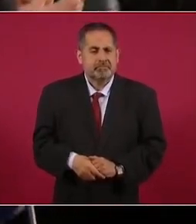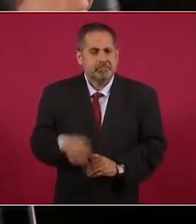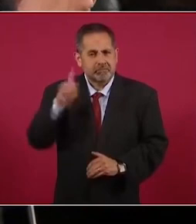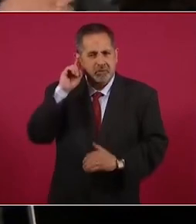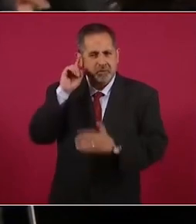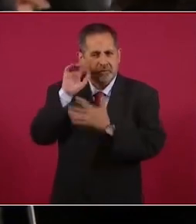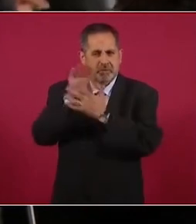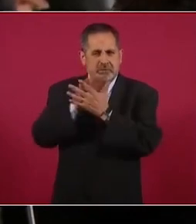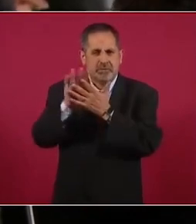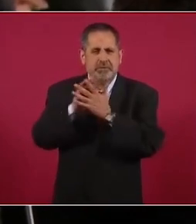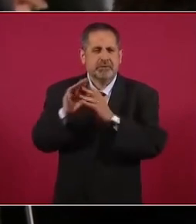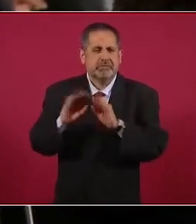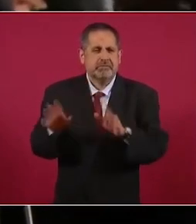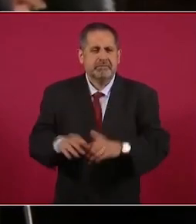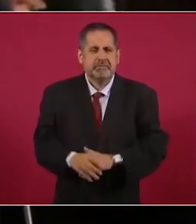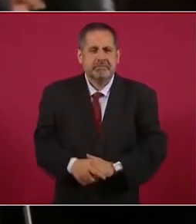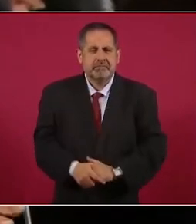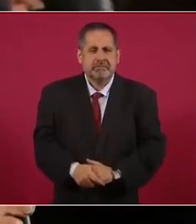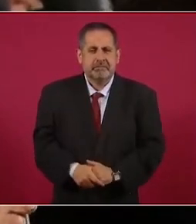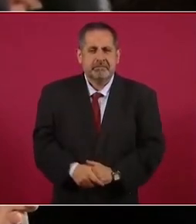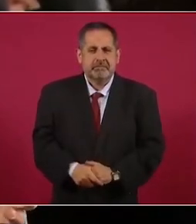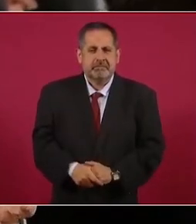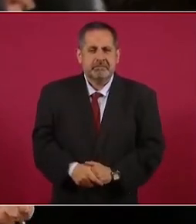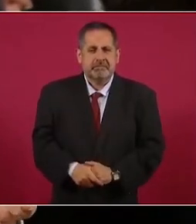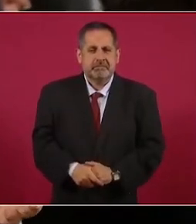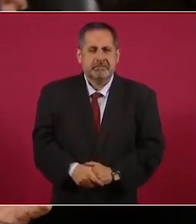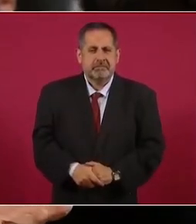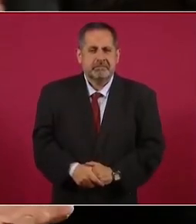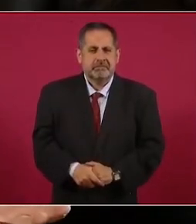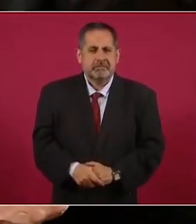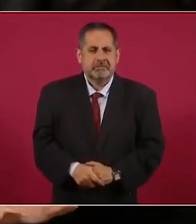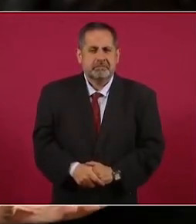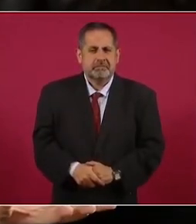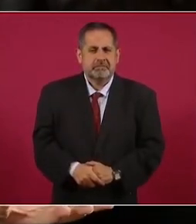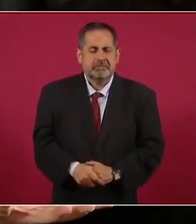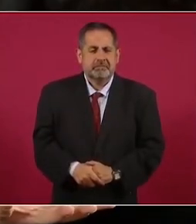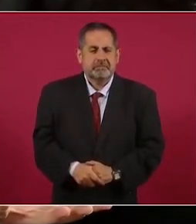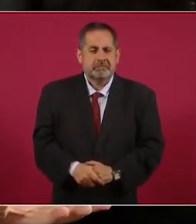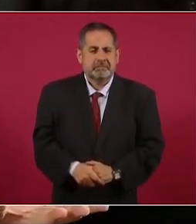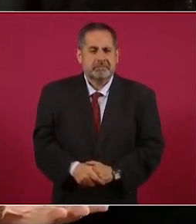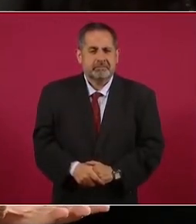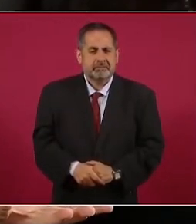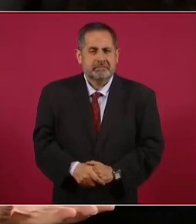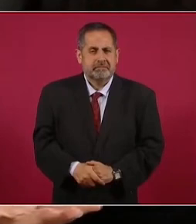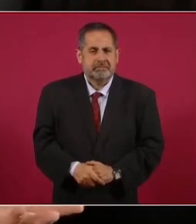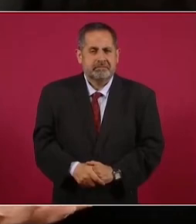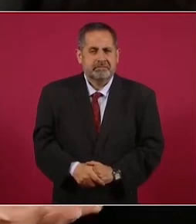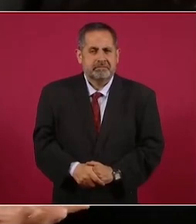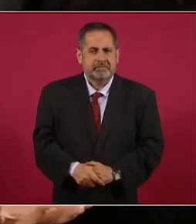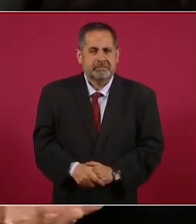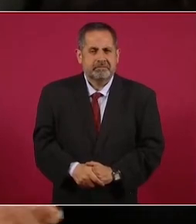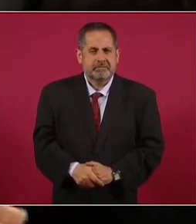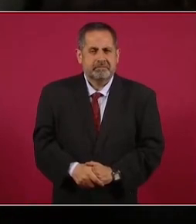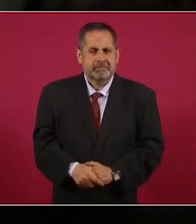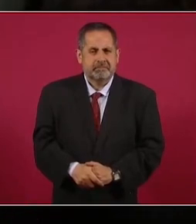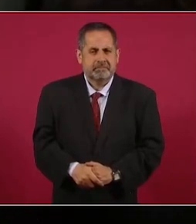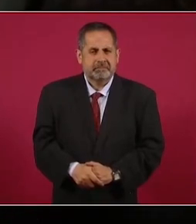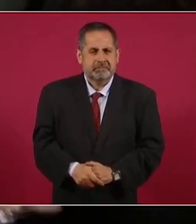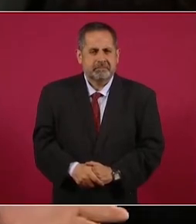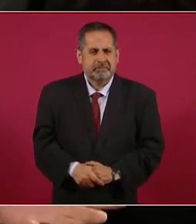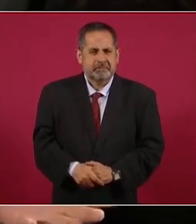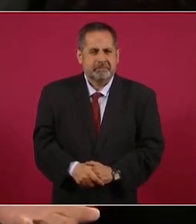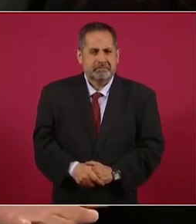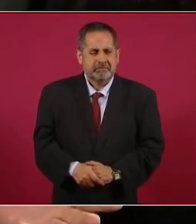pues ahí había muchos vestigios. ¿Habrá manera de saber qué destruyeron? ¿No hay